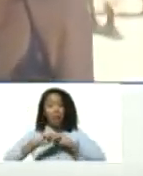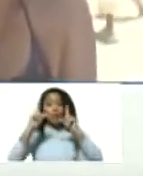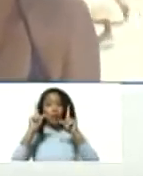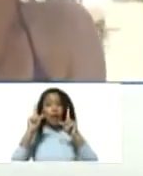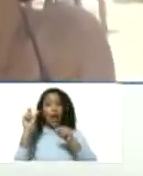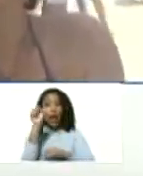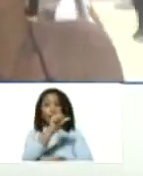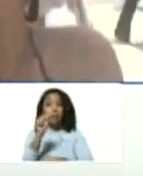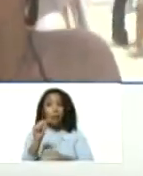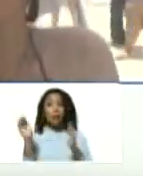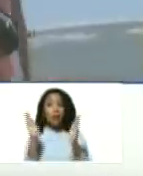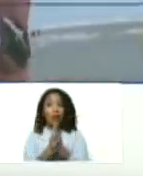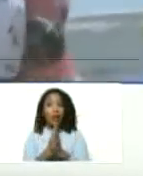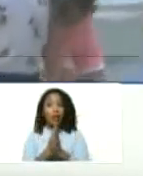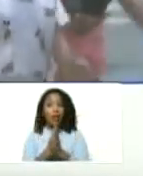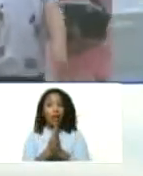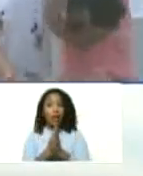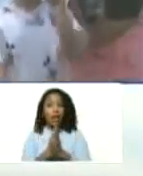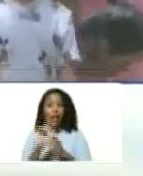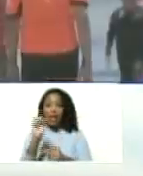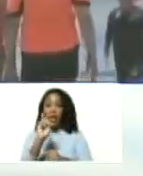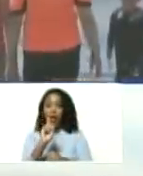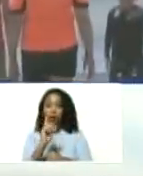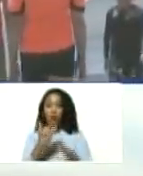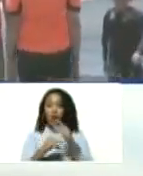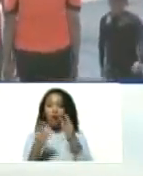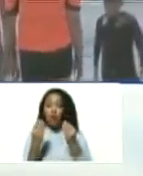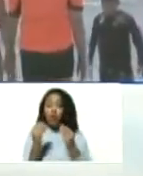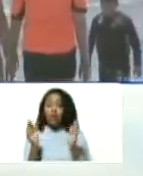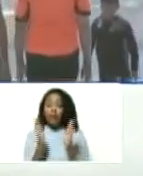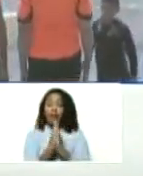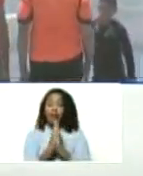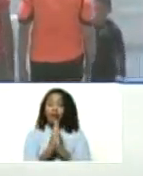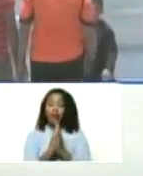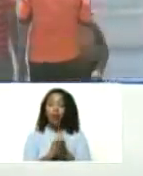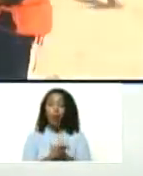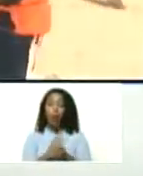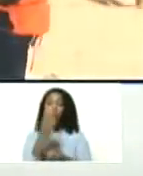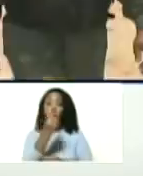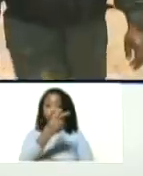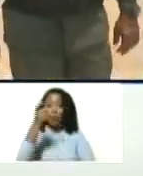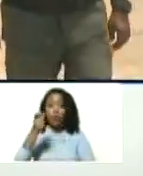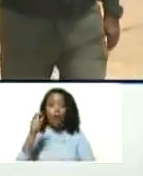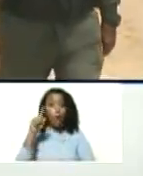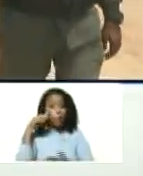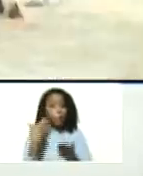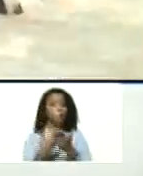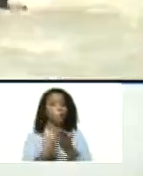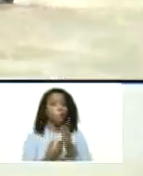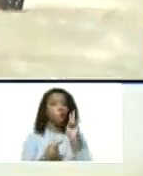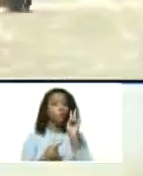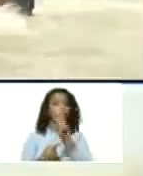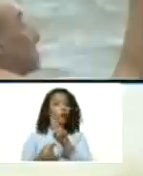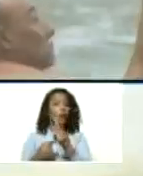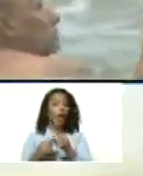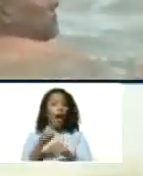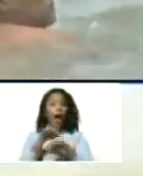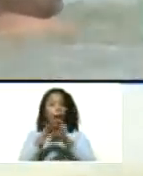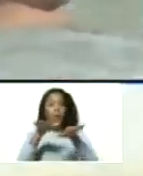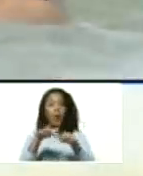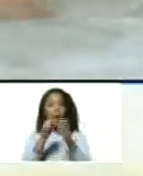semana santa que no fue tan santa aunque mucha gente me consta fue a la playa a rezar